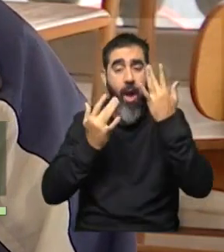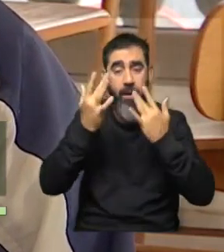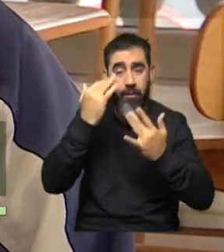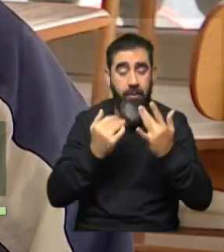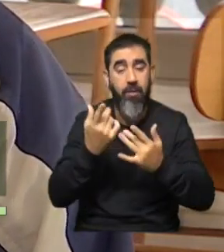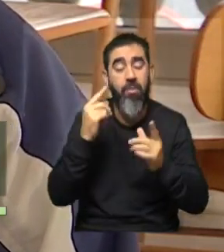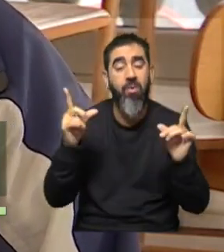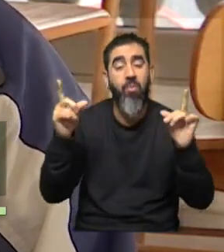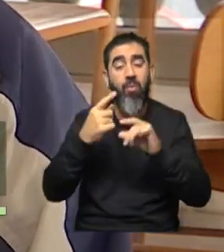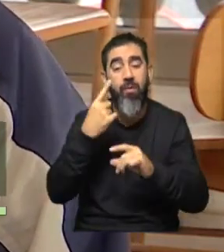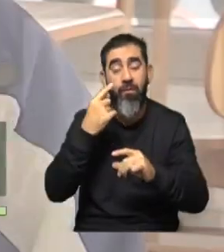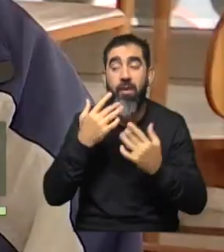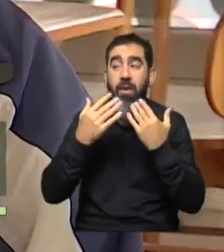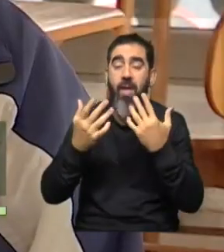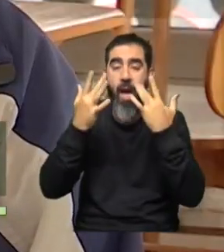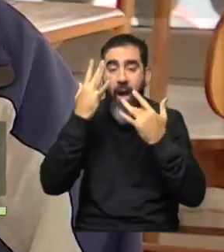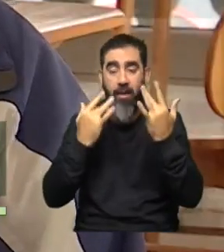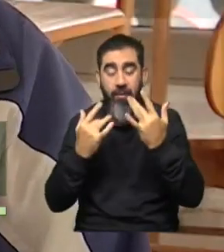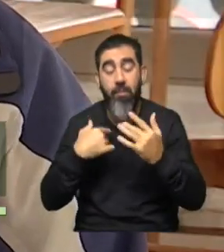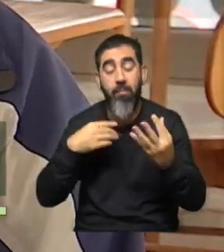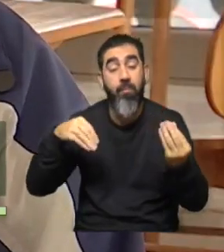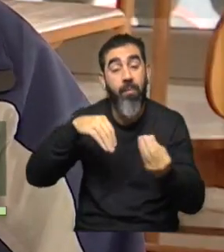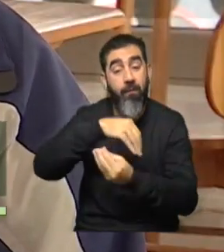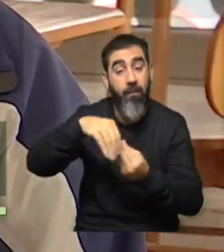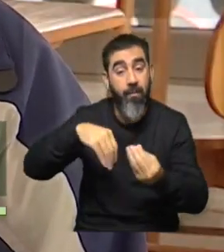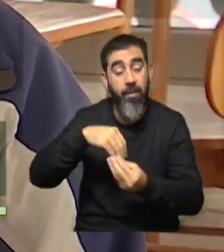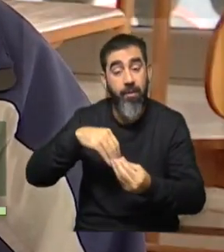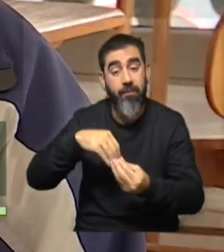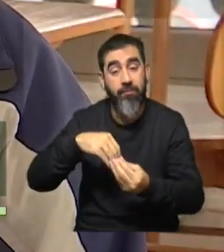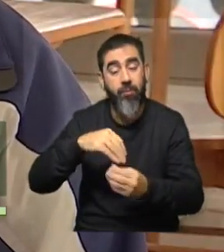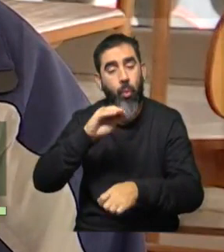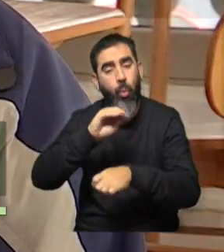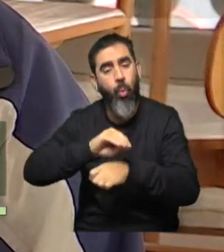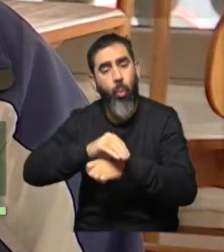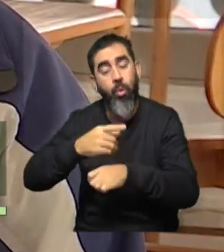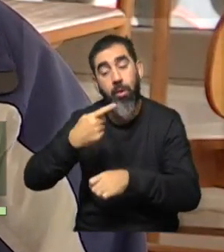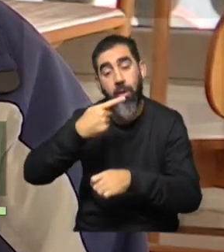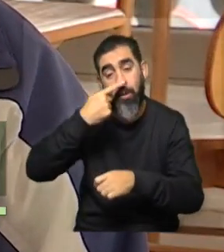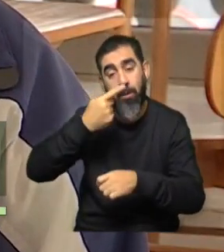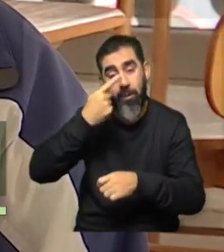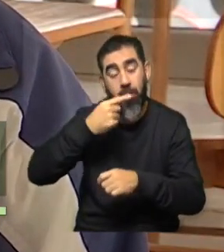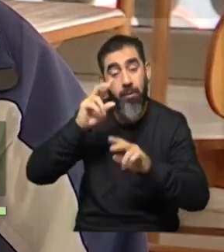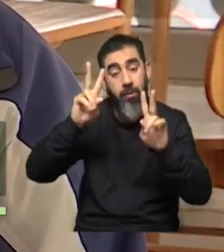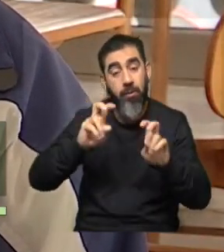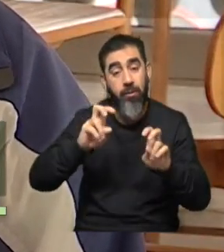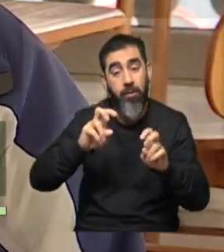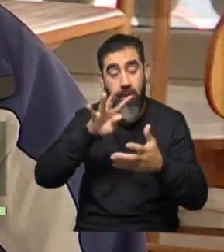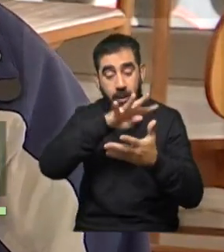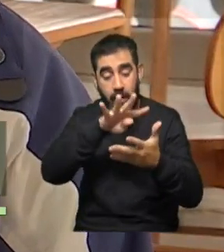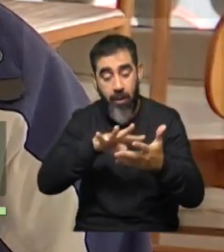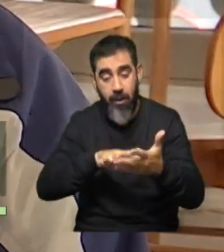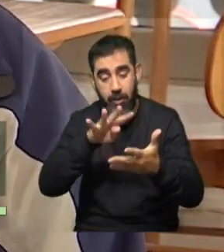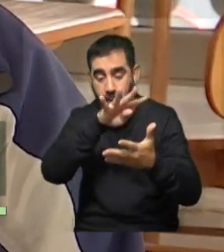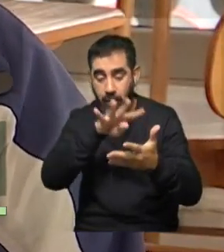que es muy difícil vivir del arte acá mi familia siempre fue muy culta y muy interesada en en leer